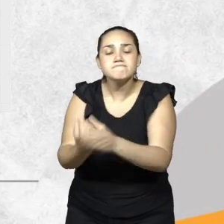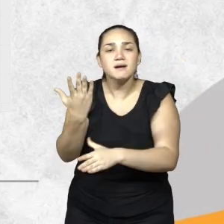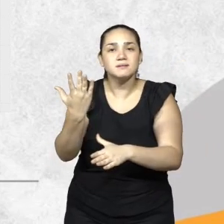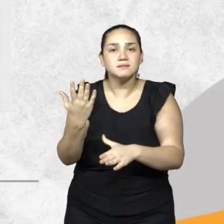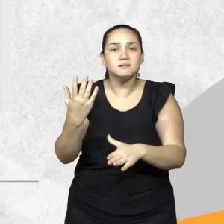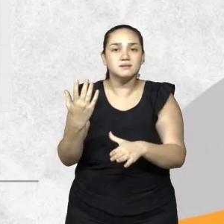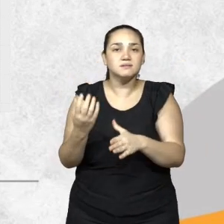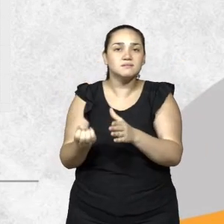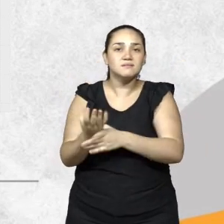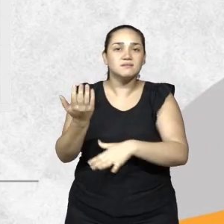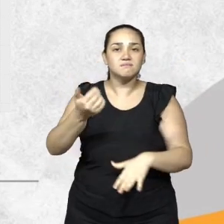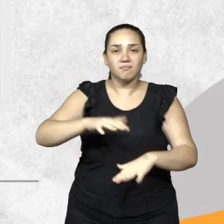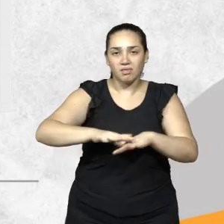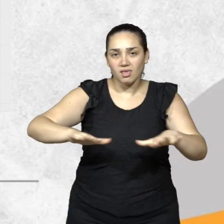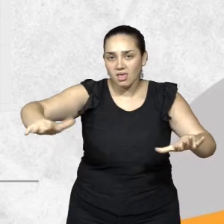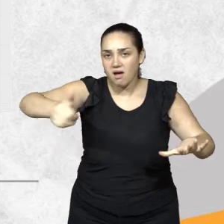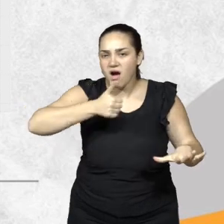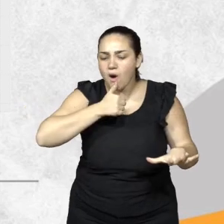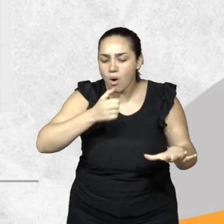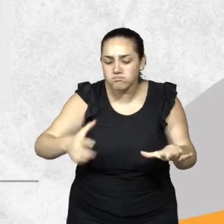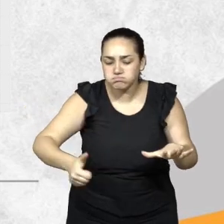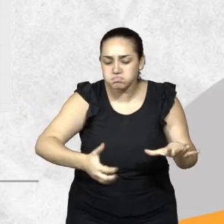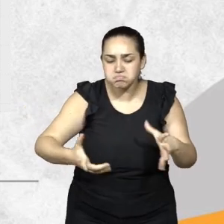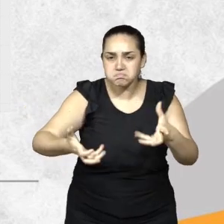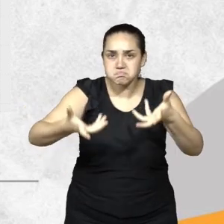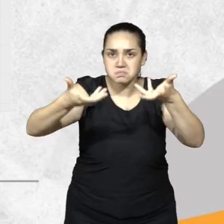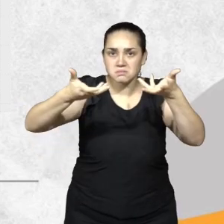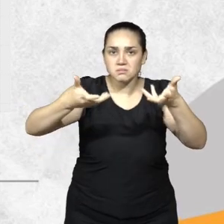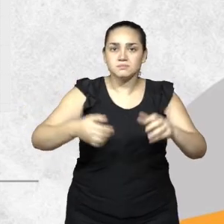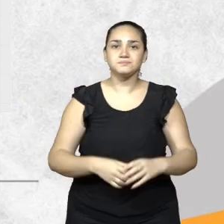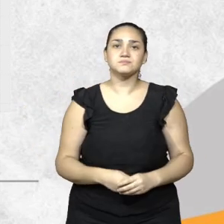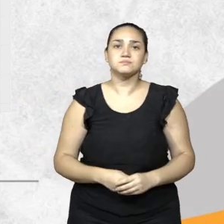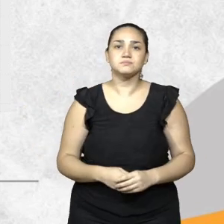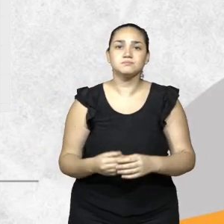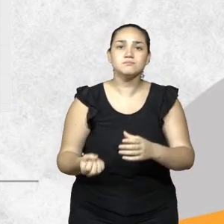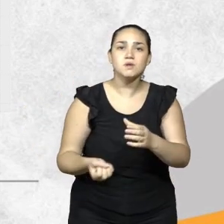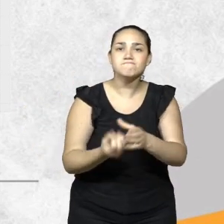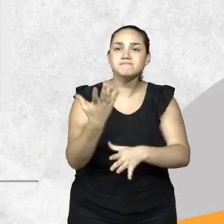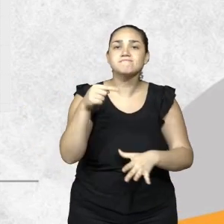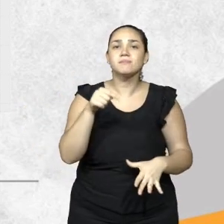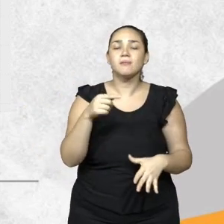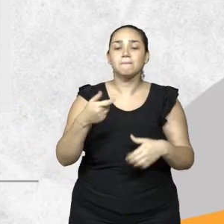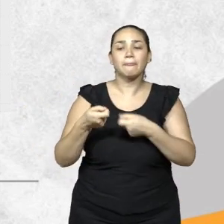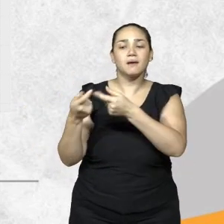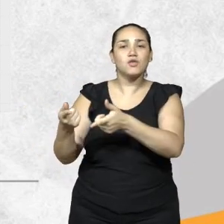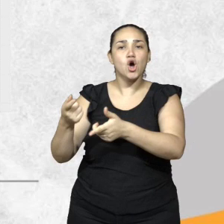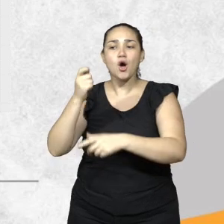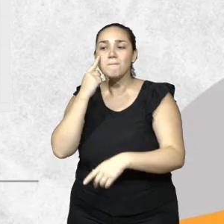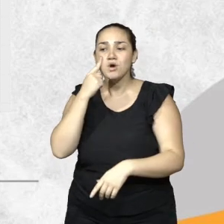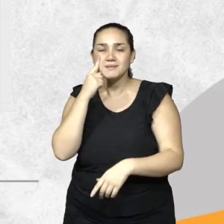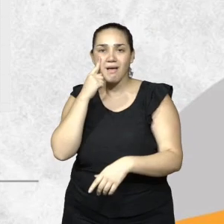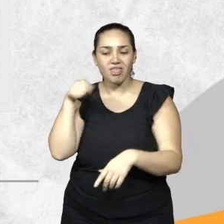naciente de agua. Eso es mentira, una naciente no aparece de un día para otro, simplemente la información fue omitida en su momento cuando la municipalidad otorgó